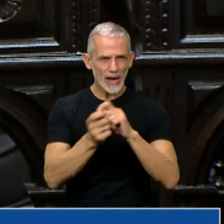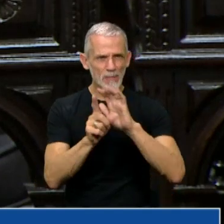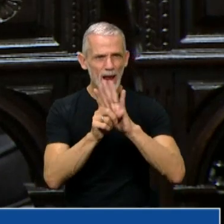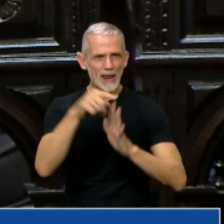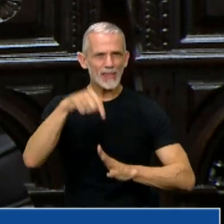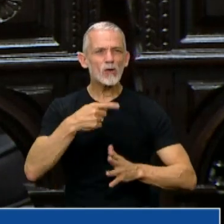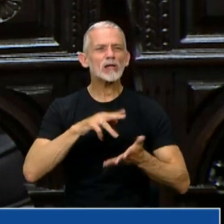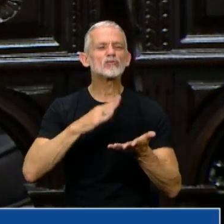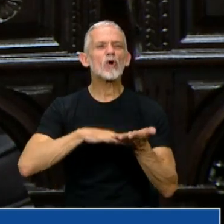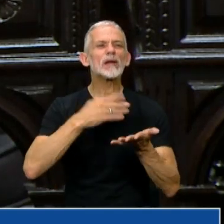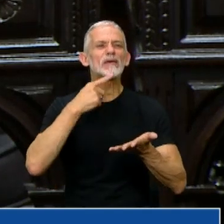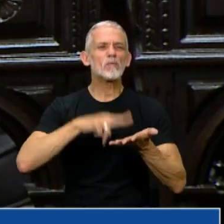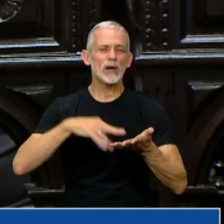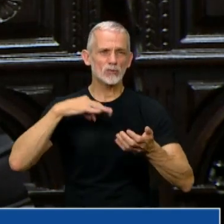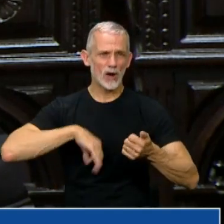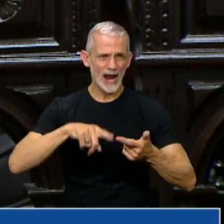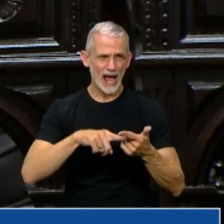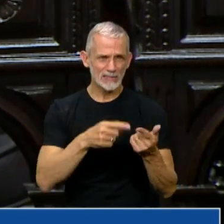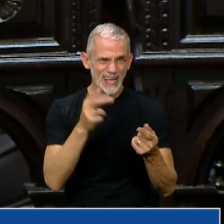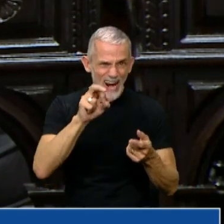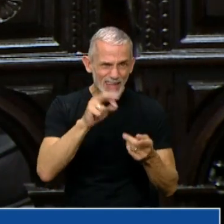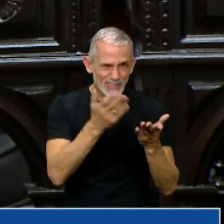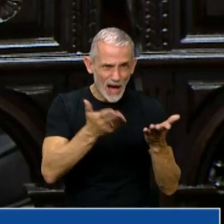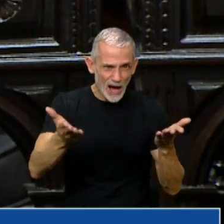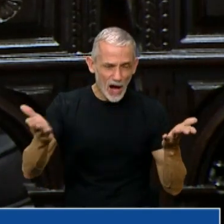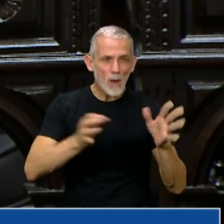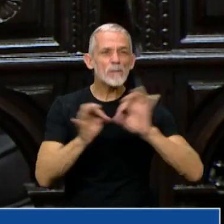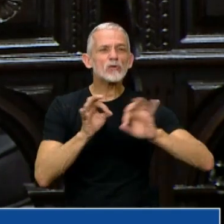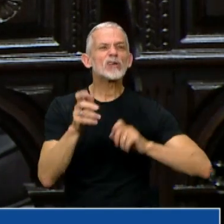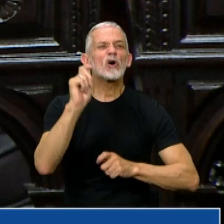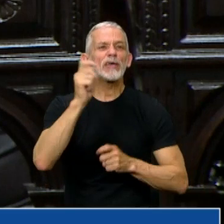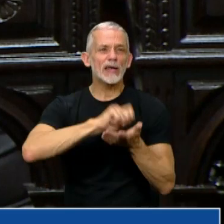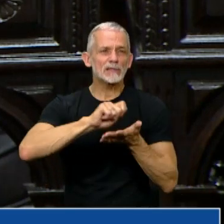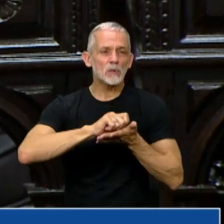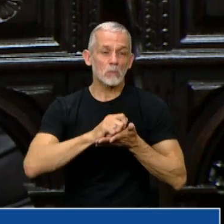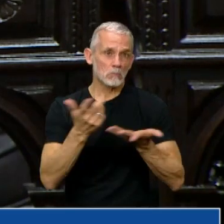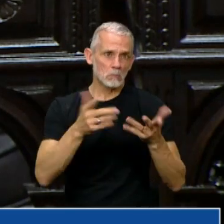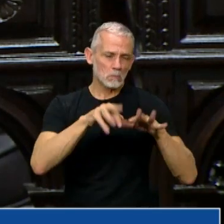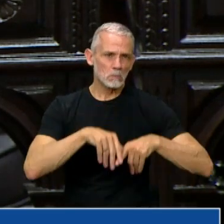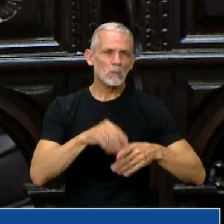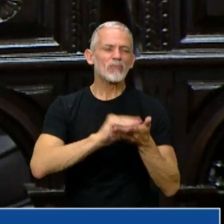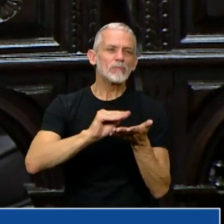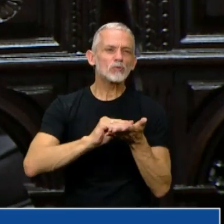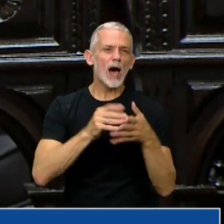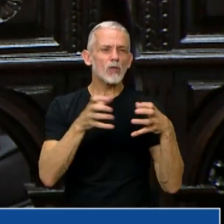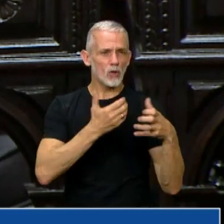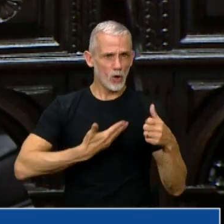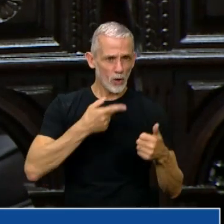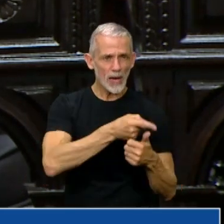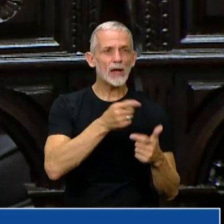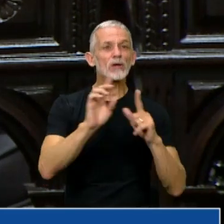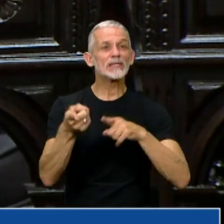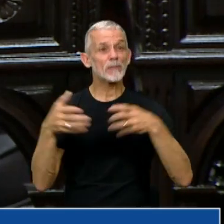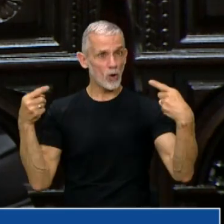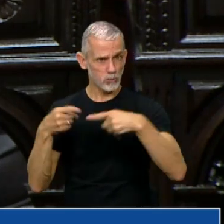actual, proyectos que fueron hechos por diputadas y diputados del oficialismo